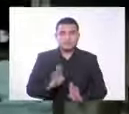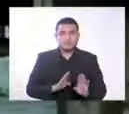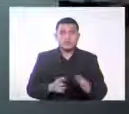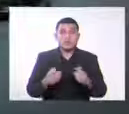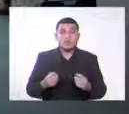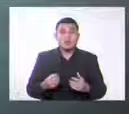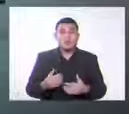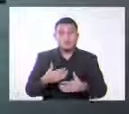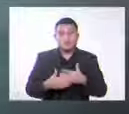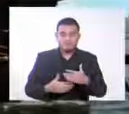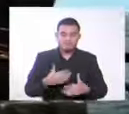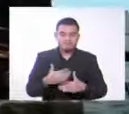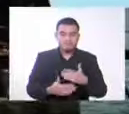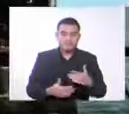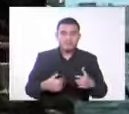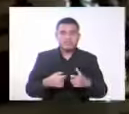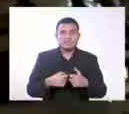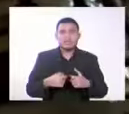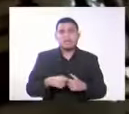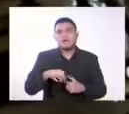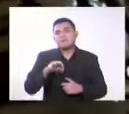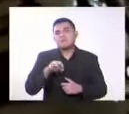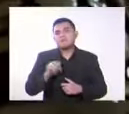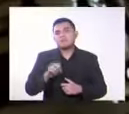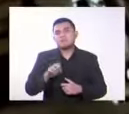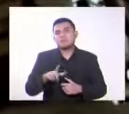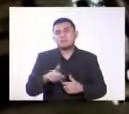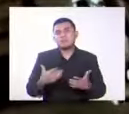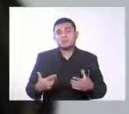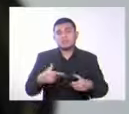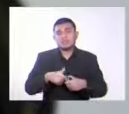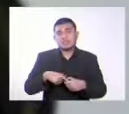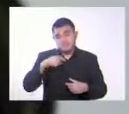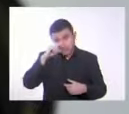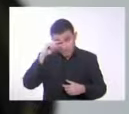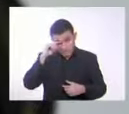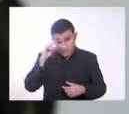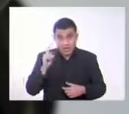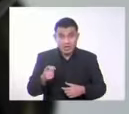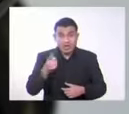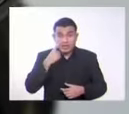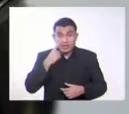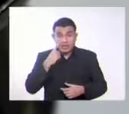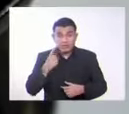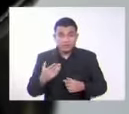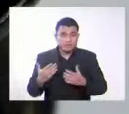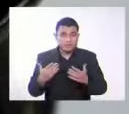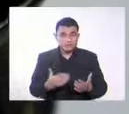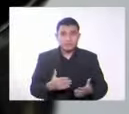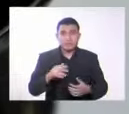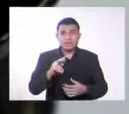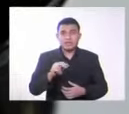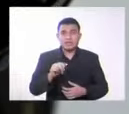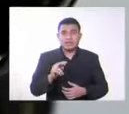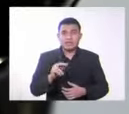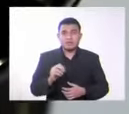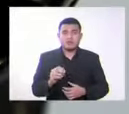energía fósil, en especial el petróleo. Es aquí donde interviene la nanotecnología.